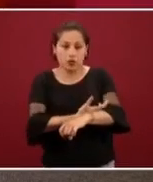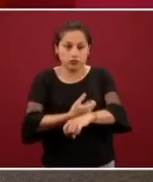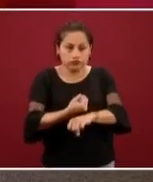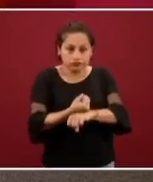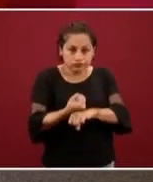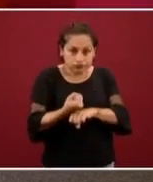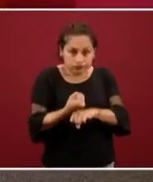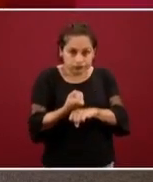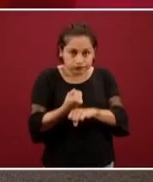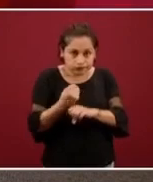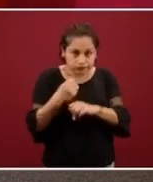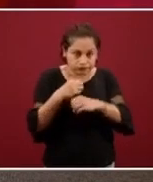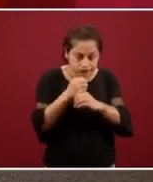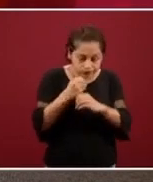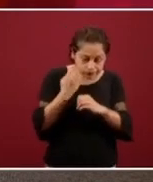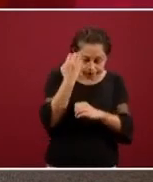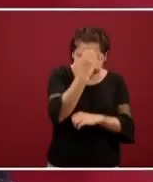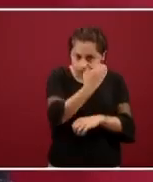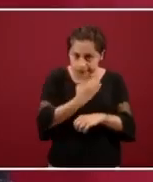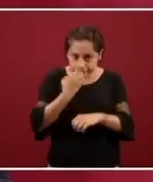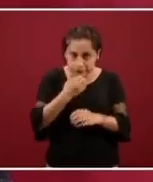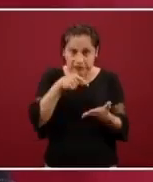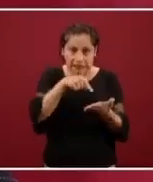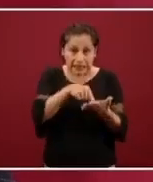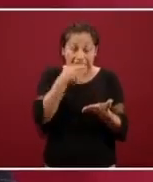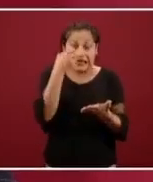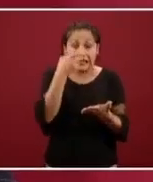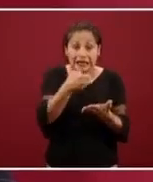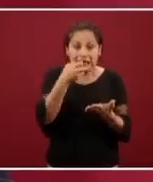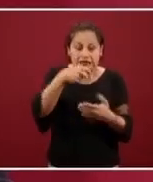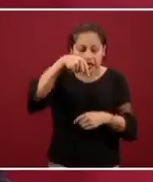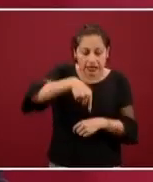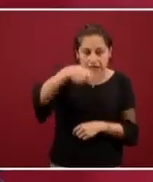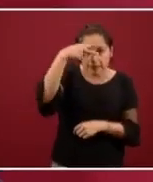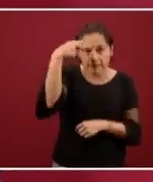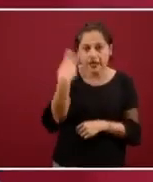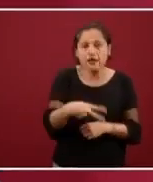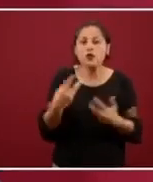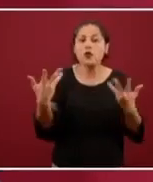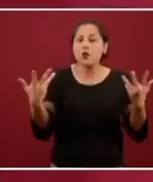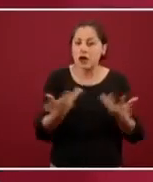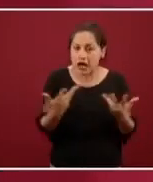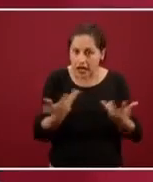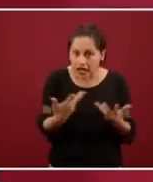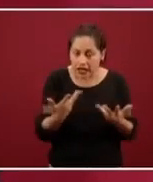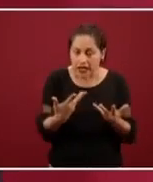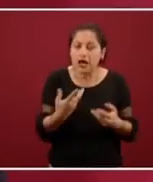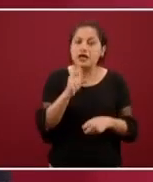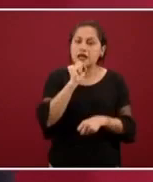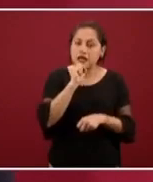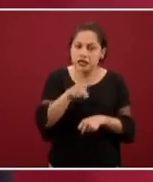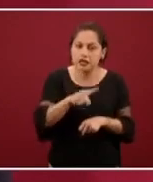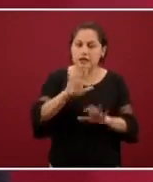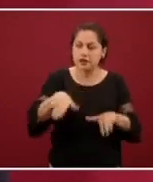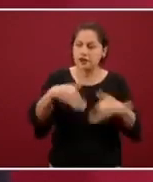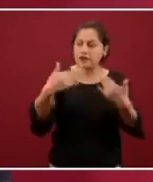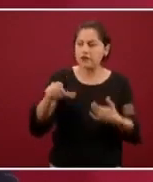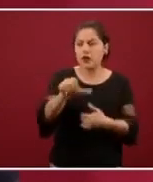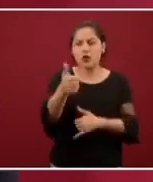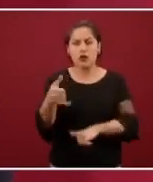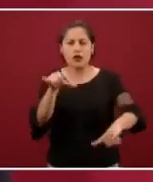la que se está haciendo en México y que además tengan la competencia técnica, que es